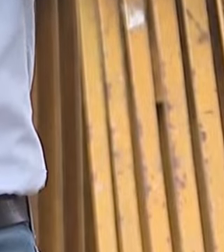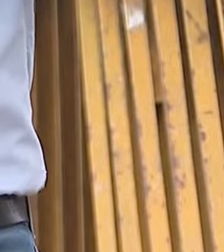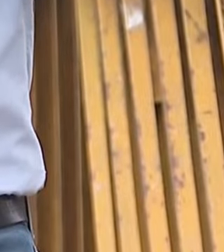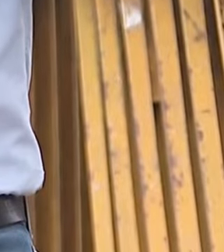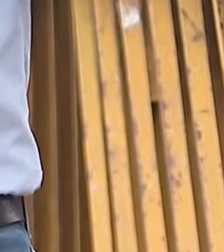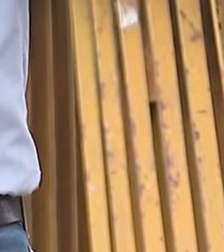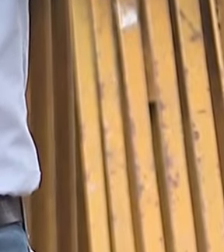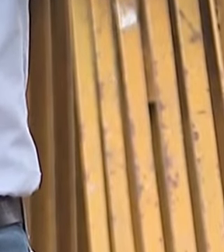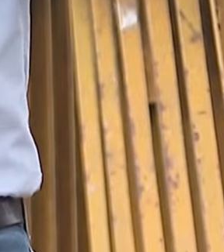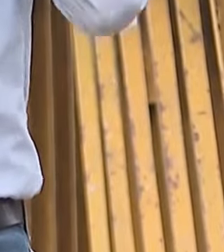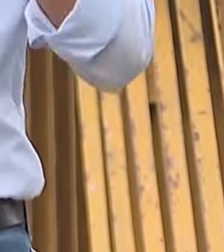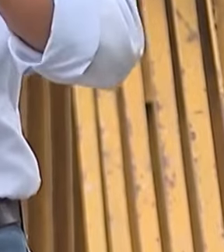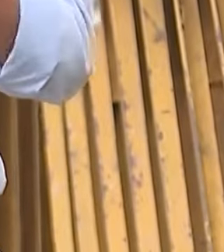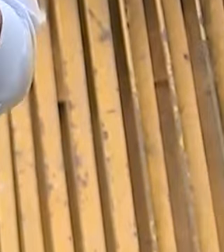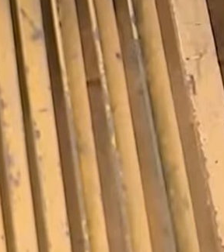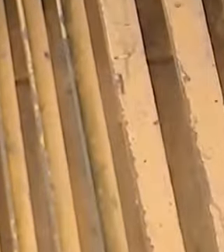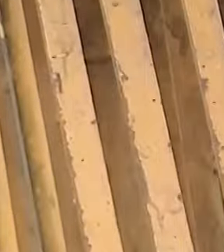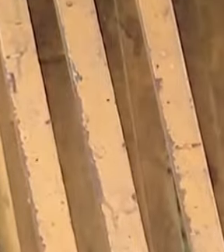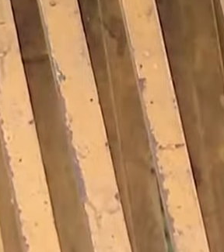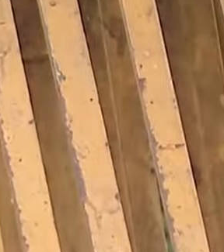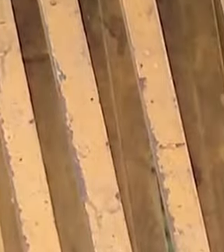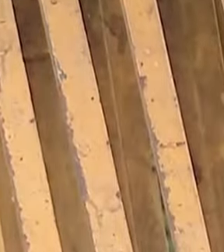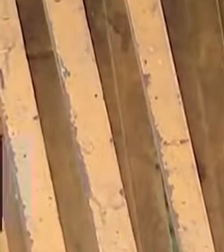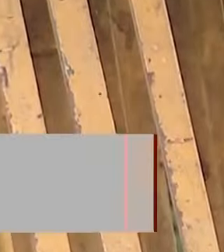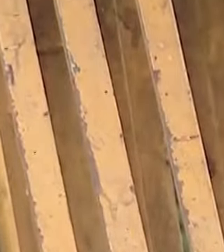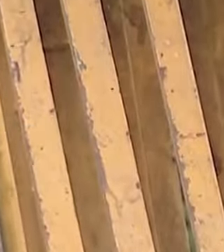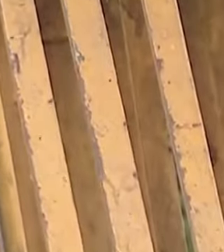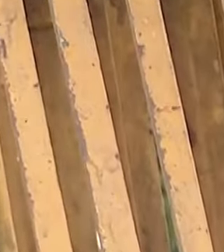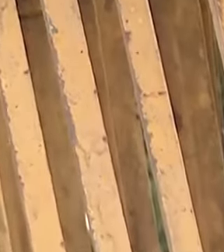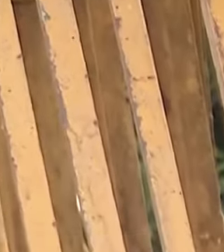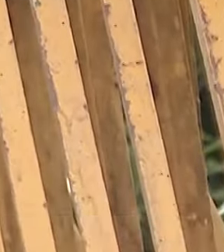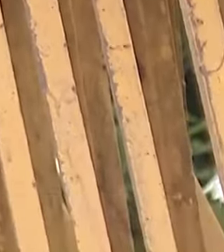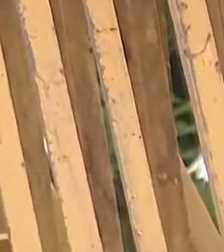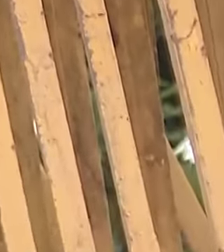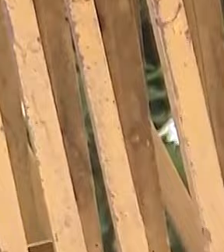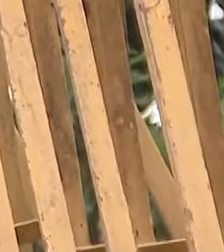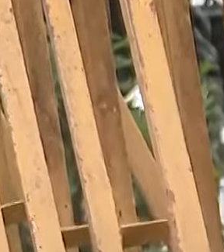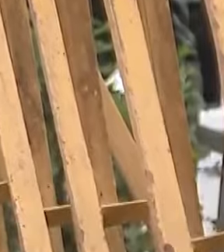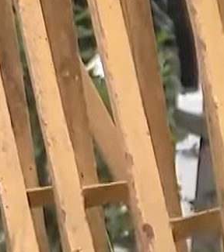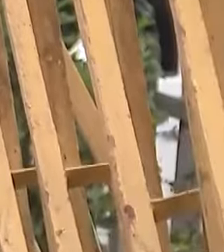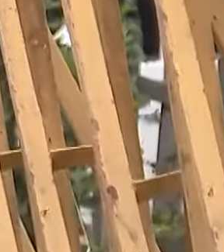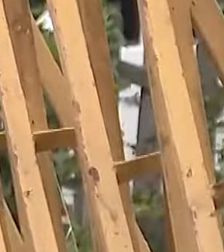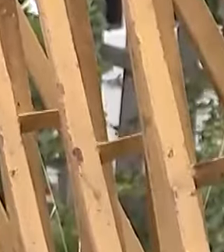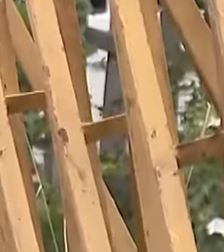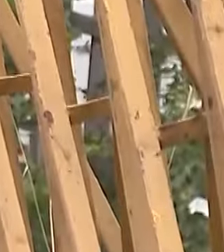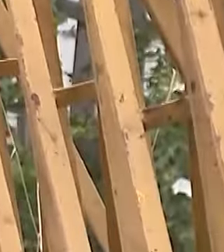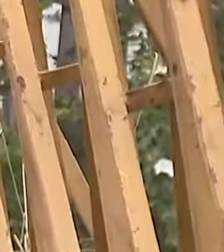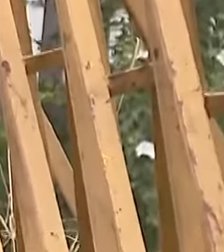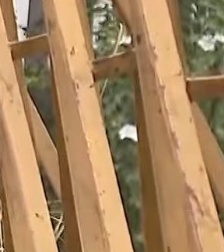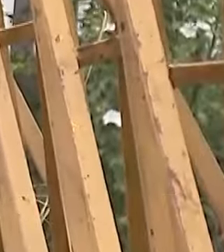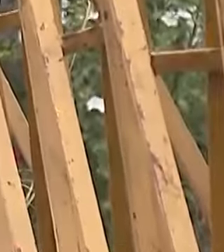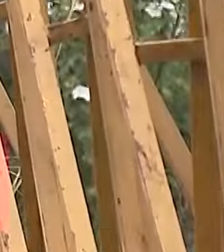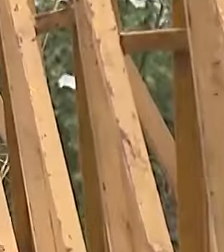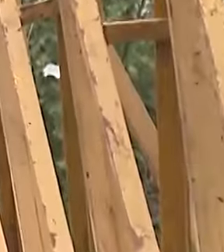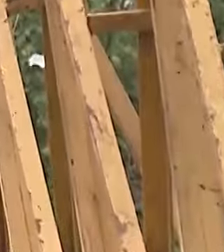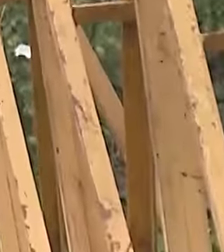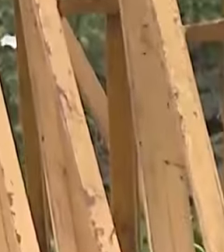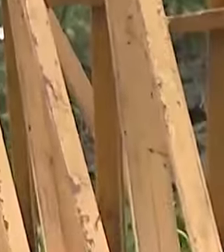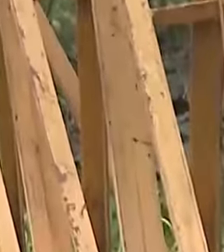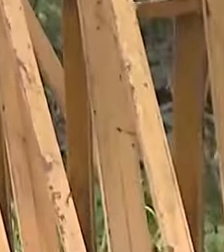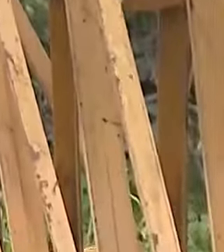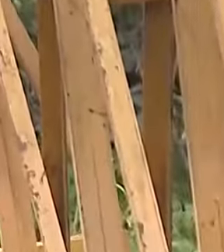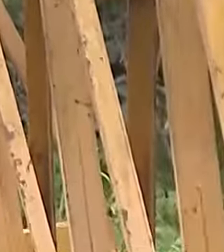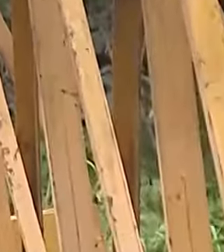Gigi, audiencia, buenos días. No le han hecho ninguna intervención y yo quiero que ustedes observen porque literal se siente mucho temor al caminar por este